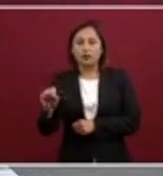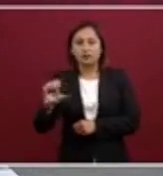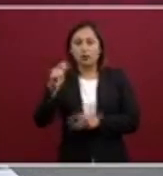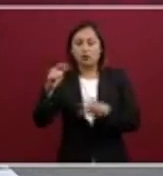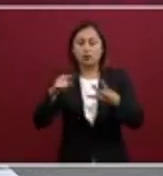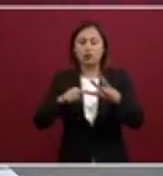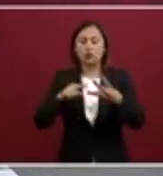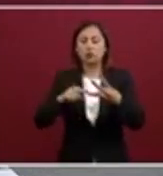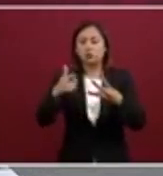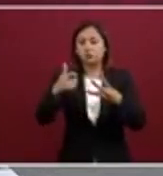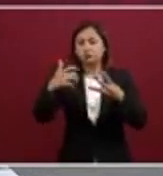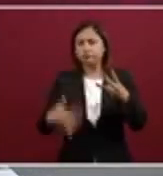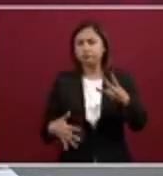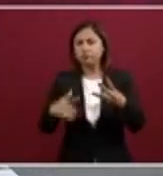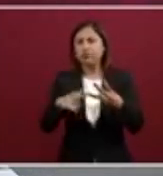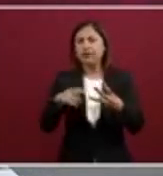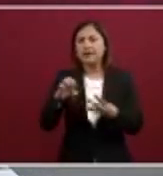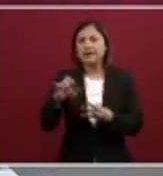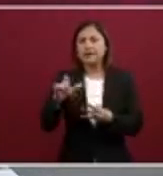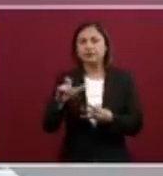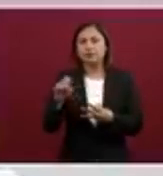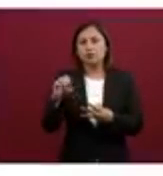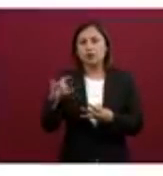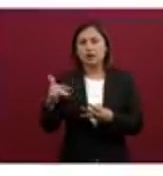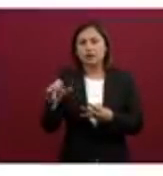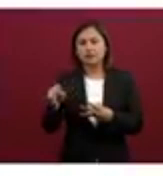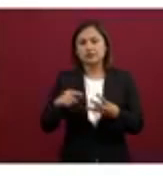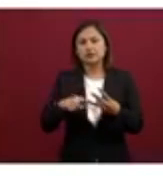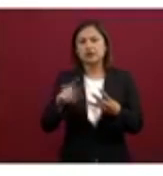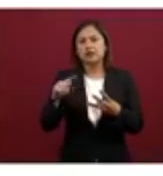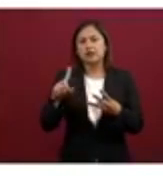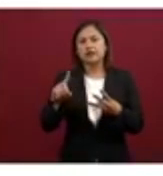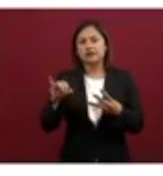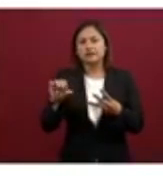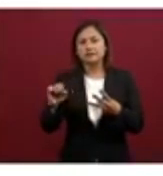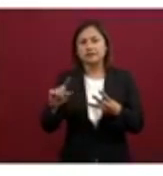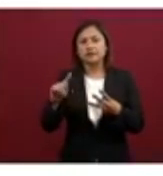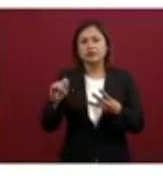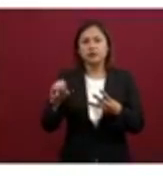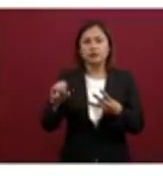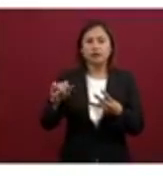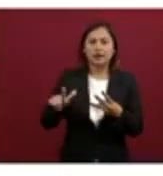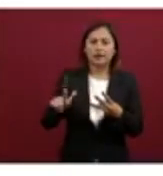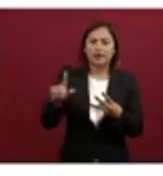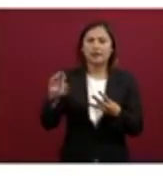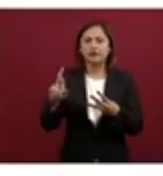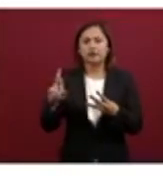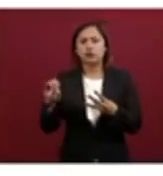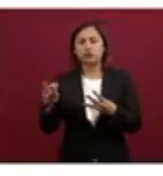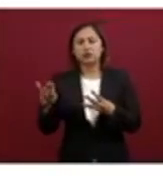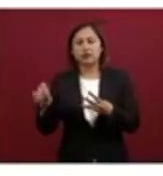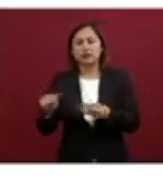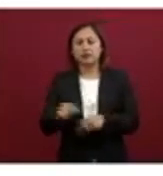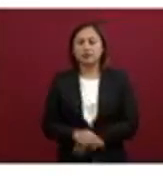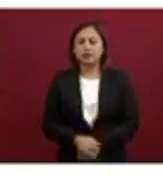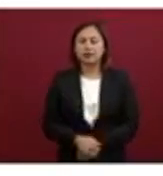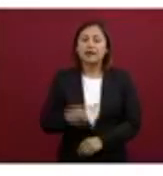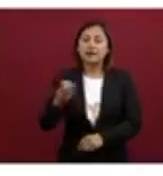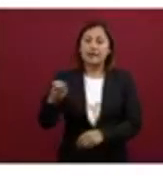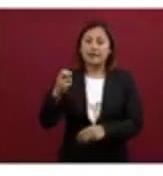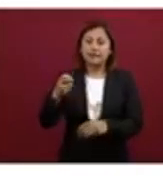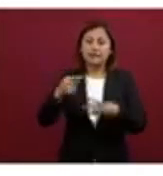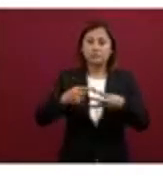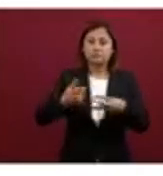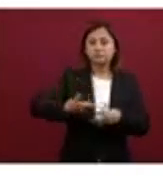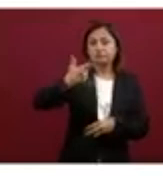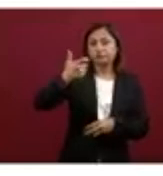en Oxogas, en el caso de diésel, Total y Orsan. Ese es el quién es quién en el precio de la gasolina. Y si nos